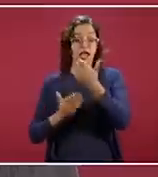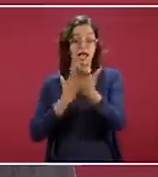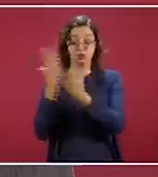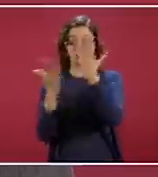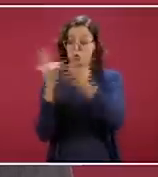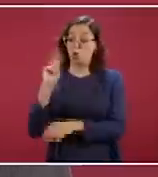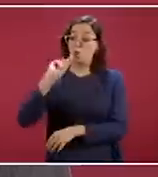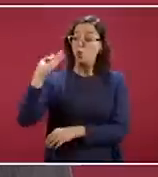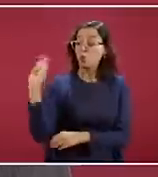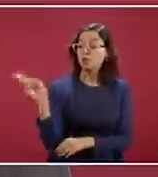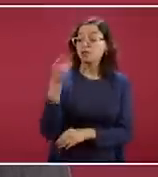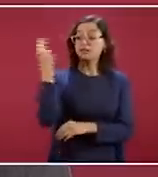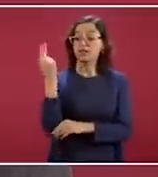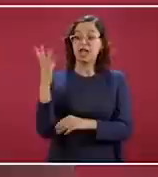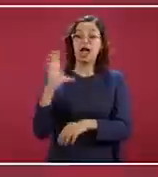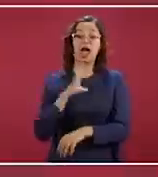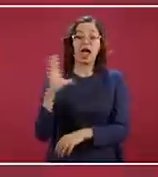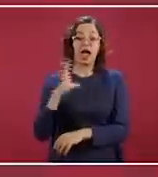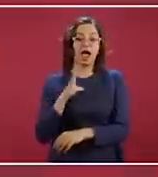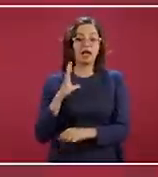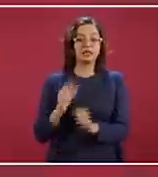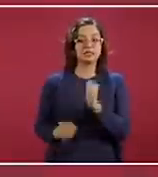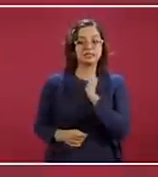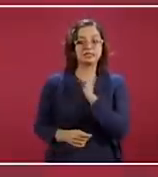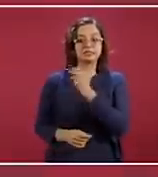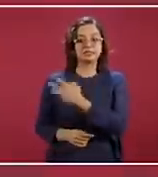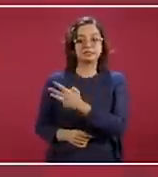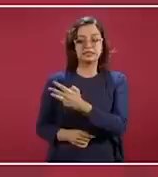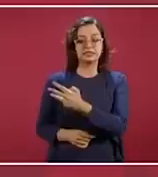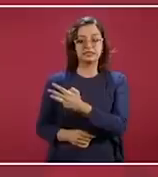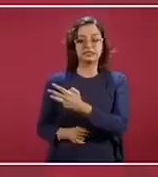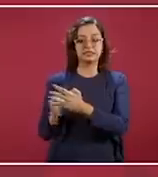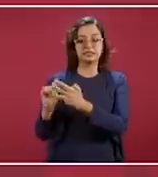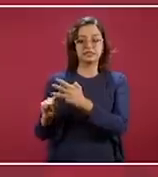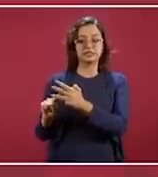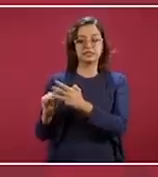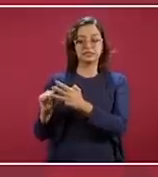hay básicamente tres